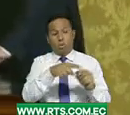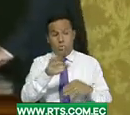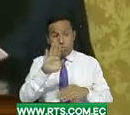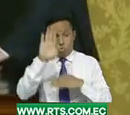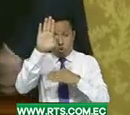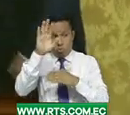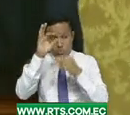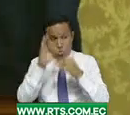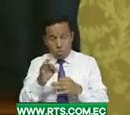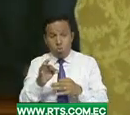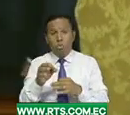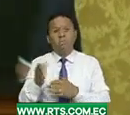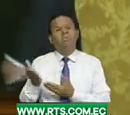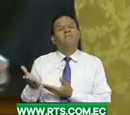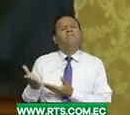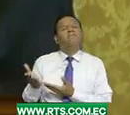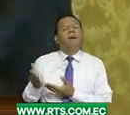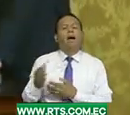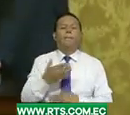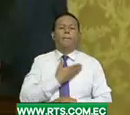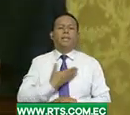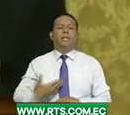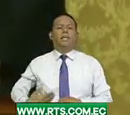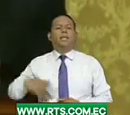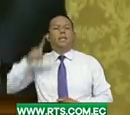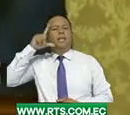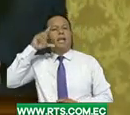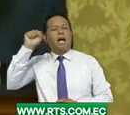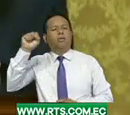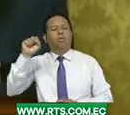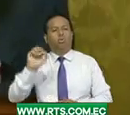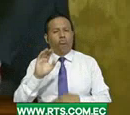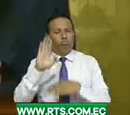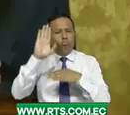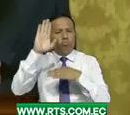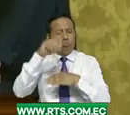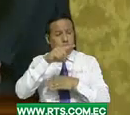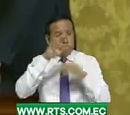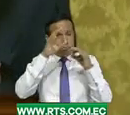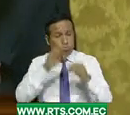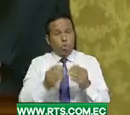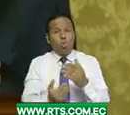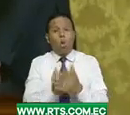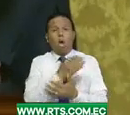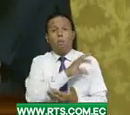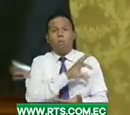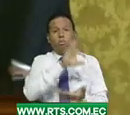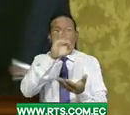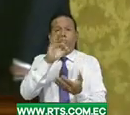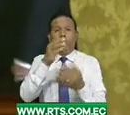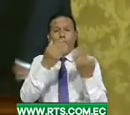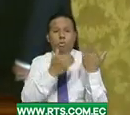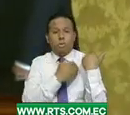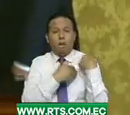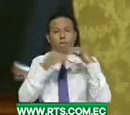mandatario Guillermo Lazo toma juramento al nuevo secretario de Comunicación de la Presidencia de la República. Si así lo hacéis, que la